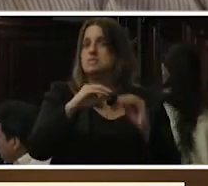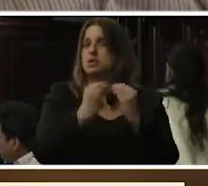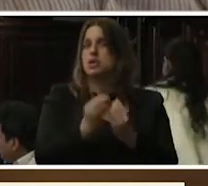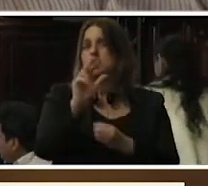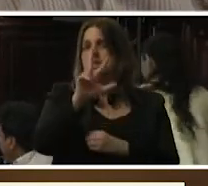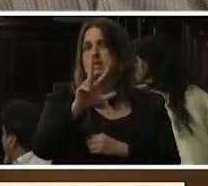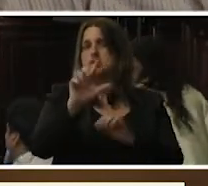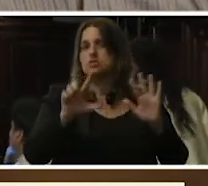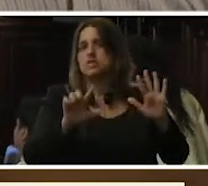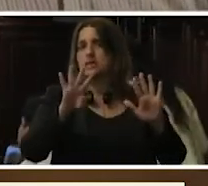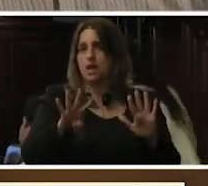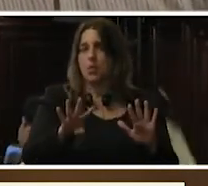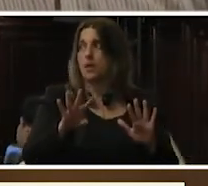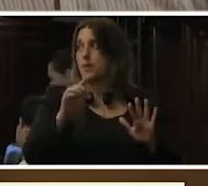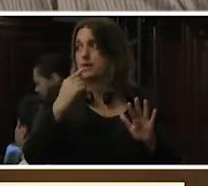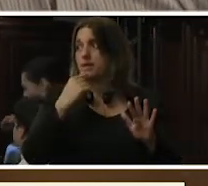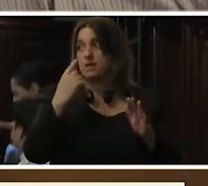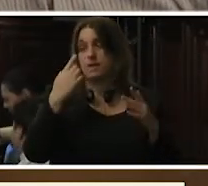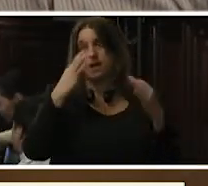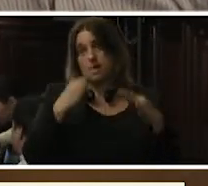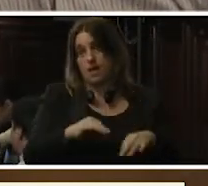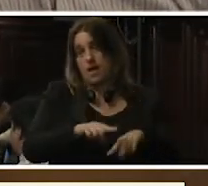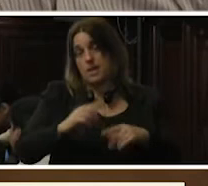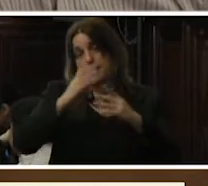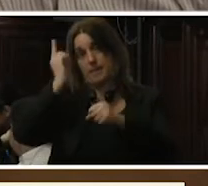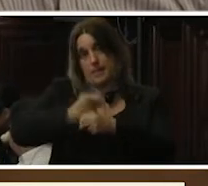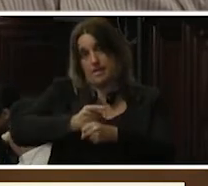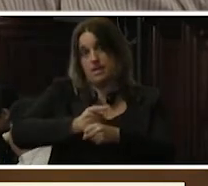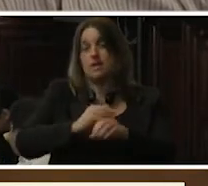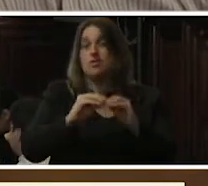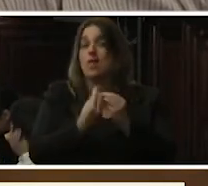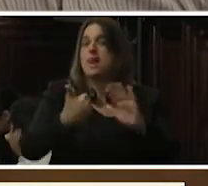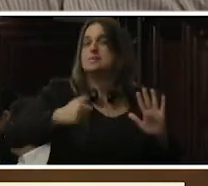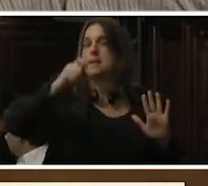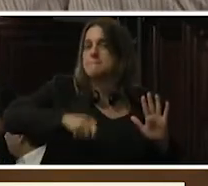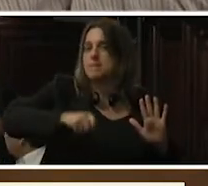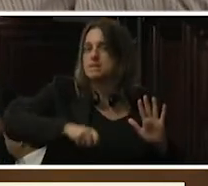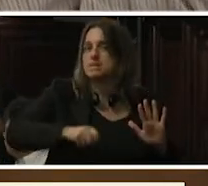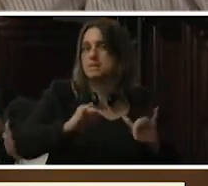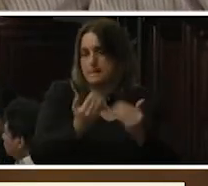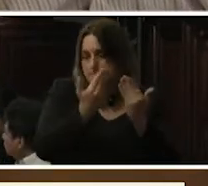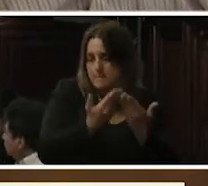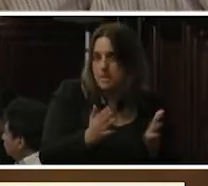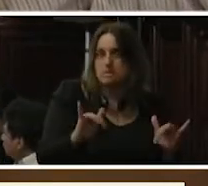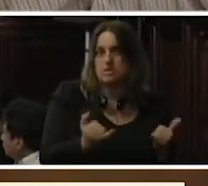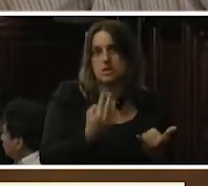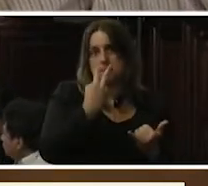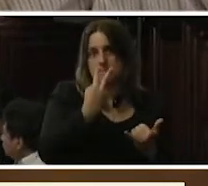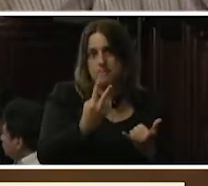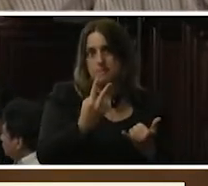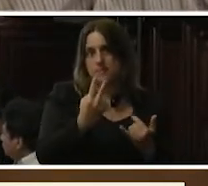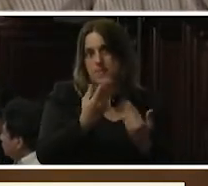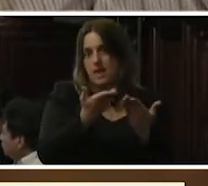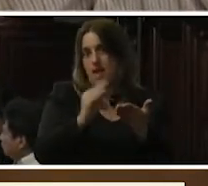T-379, en la que ordena que en el término de 6 meses, contados a partir de la emisión de dicho concepto, la